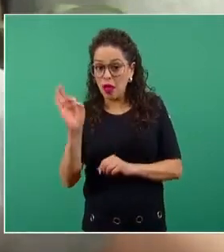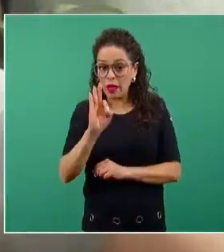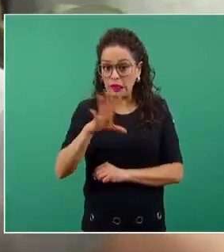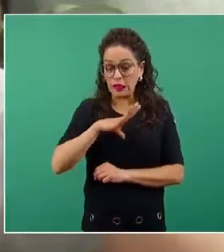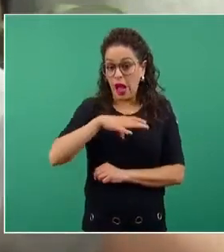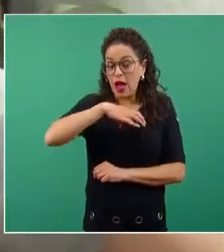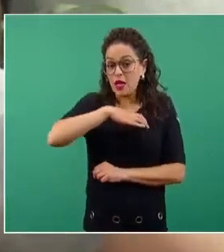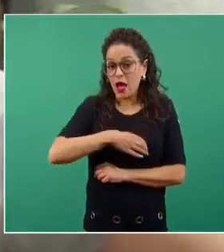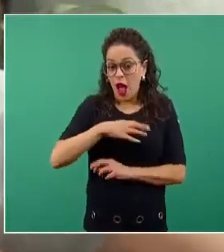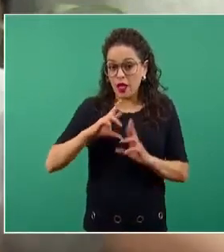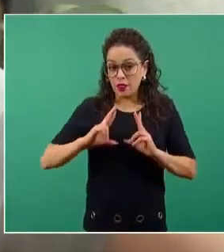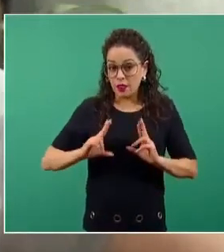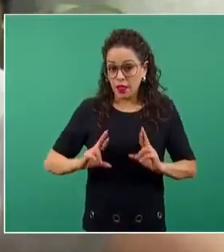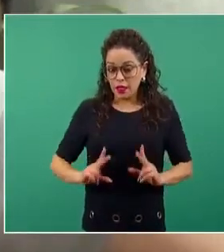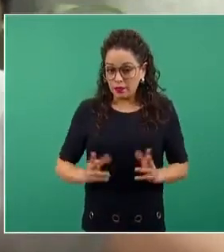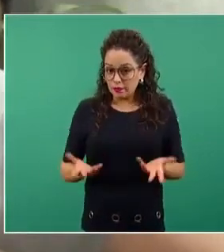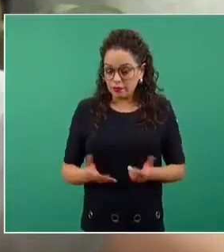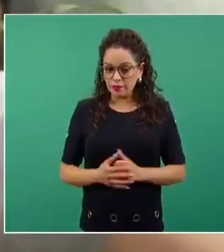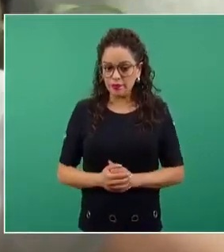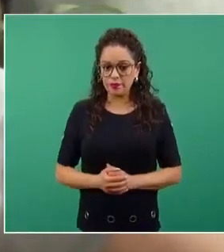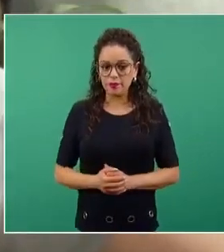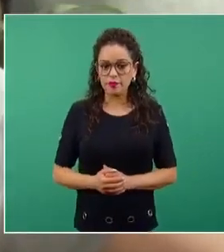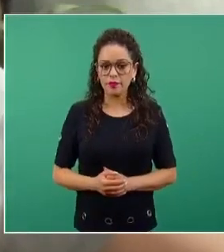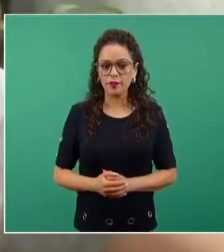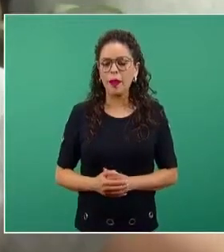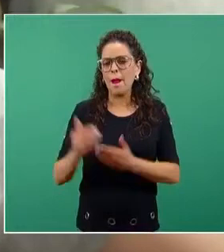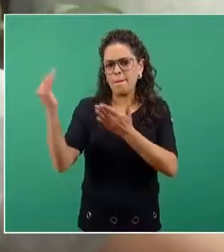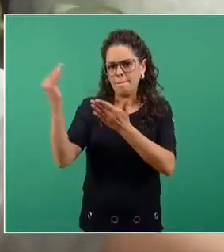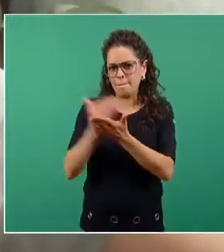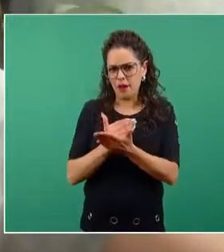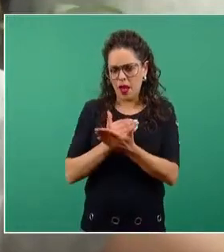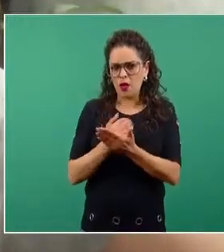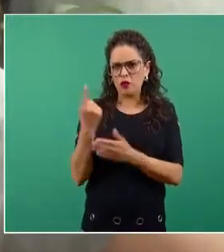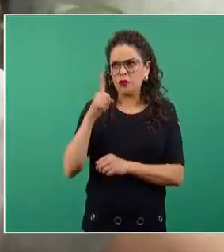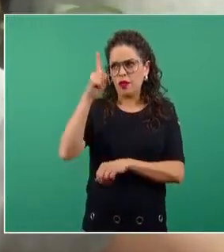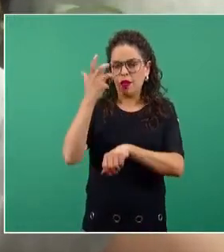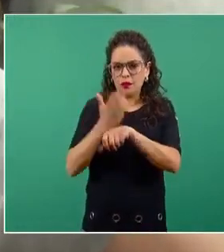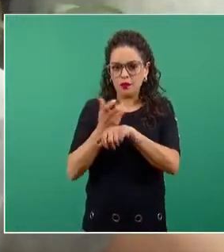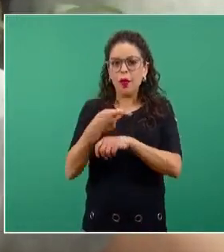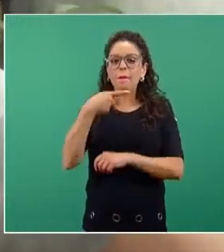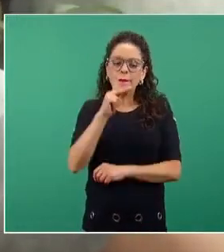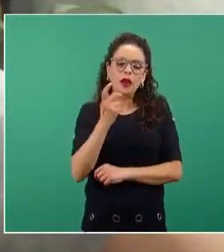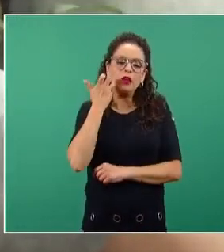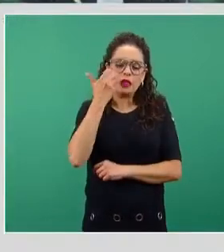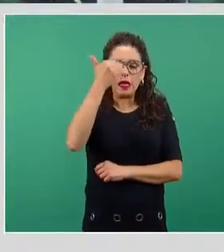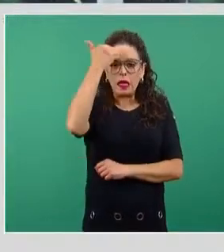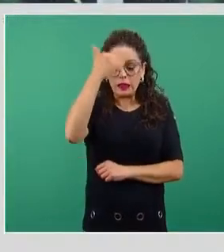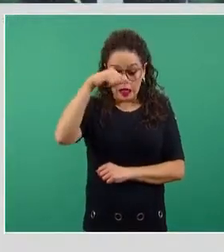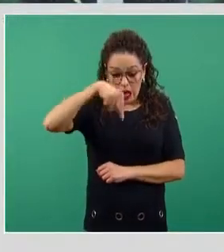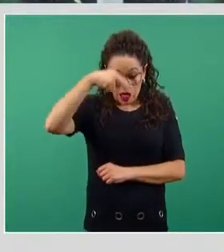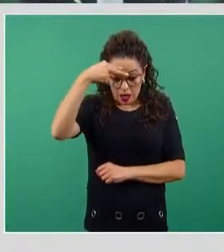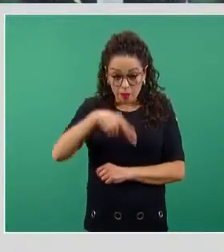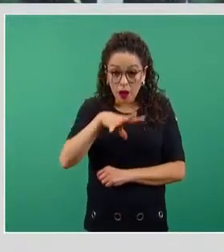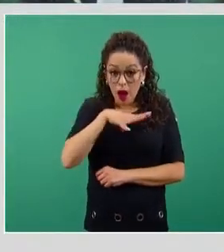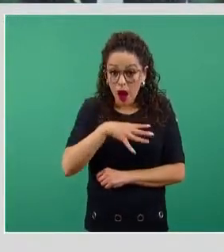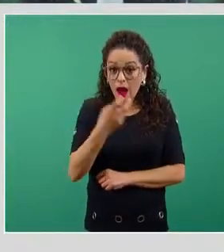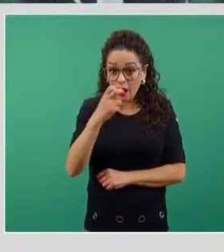muy baja comparado con Estados Unidos, pero saber si se tienen este tipo de reacciones aquí en nuestro país, por